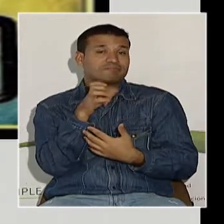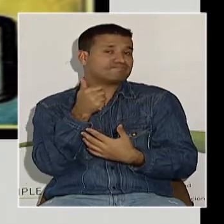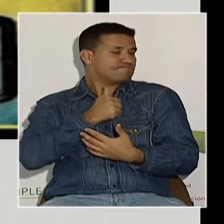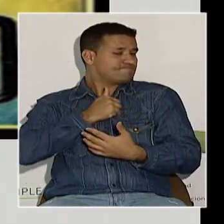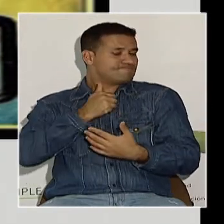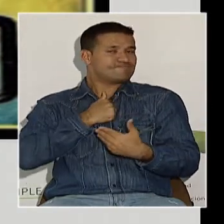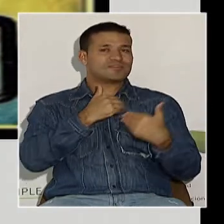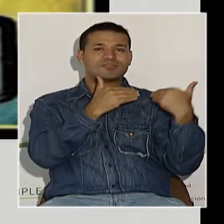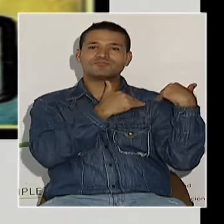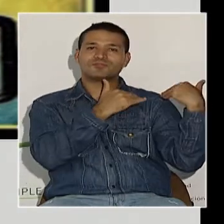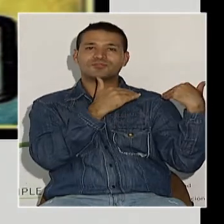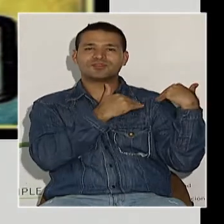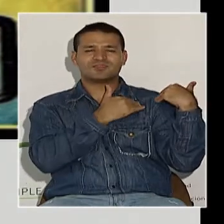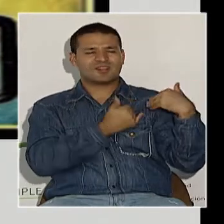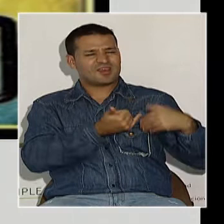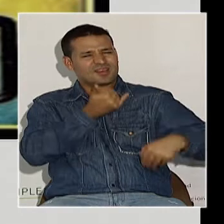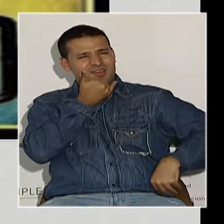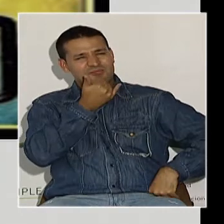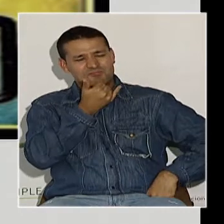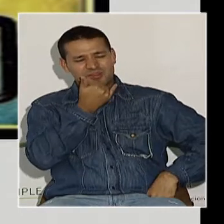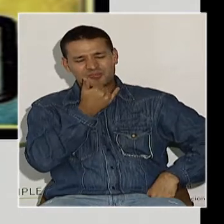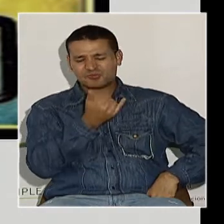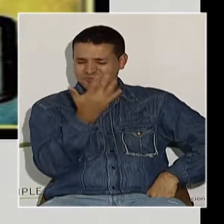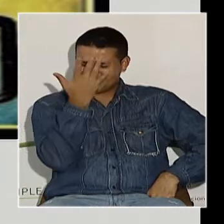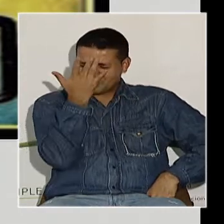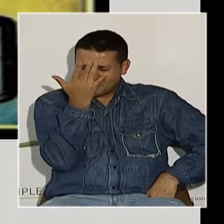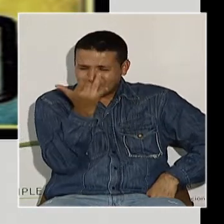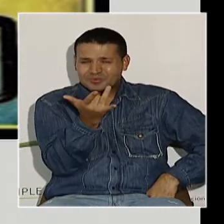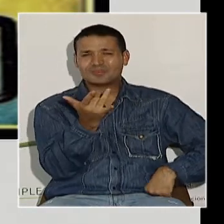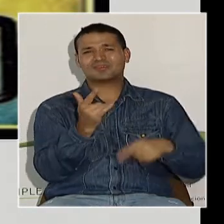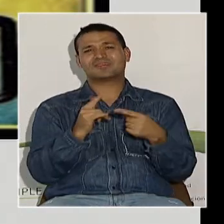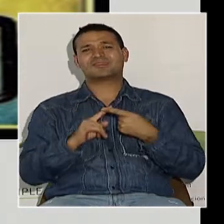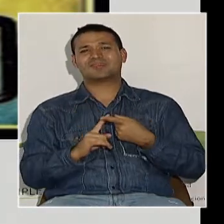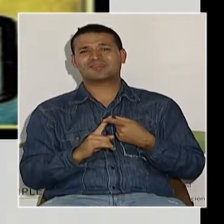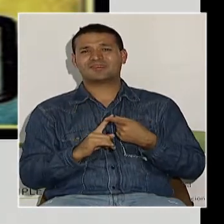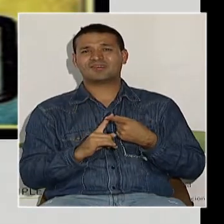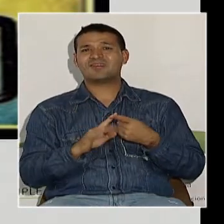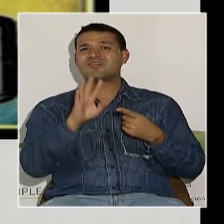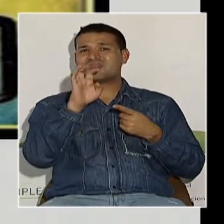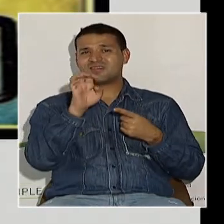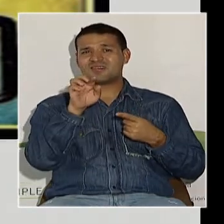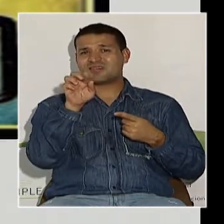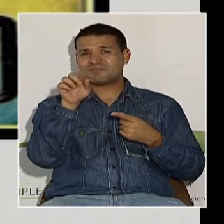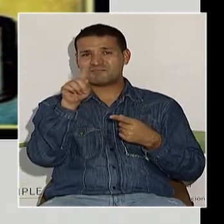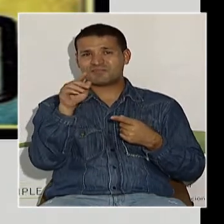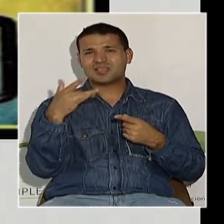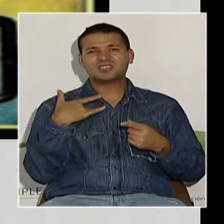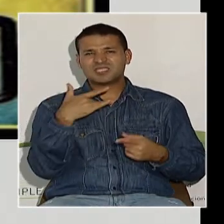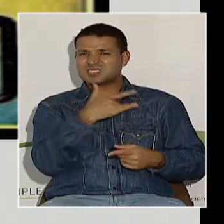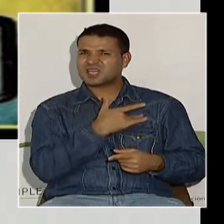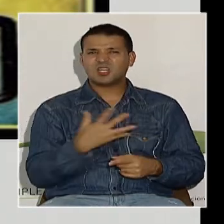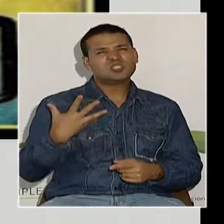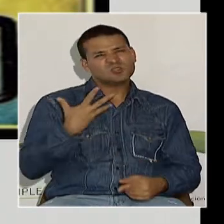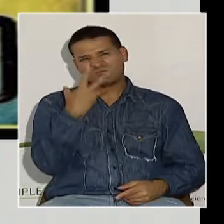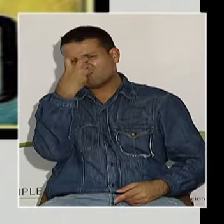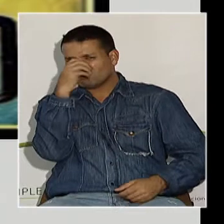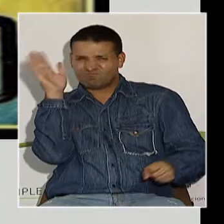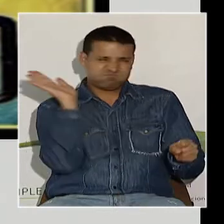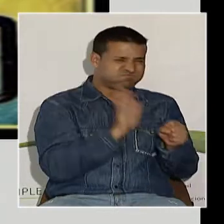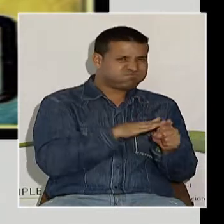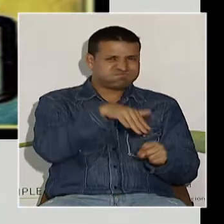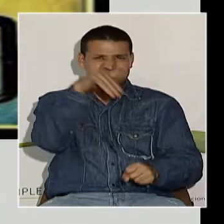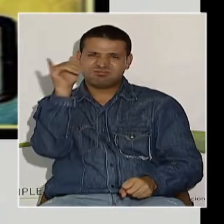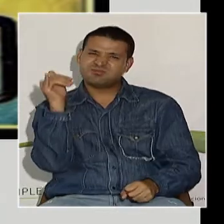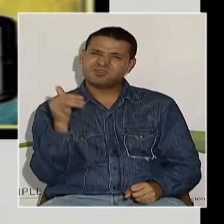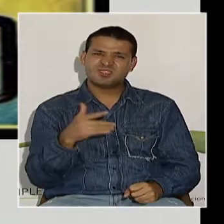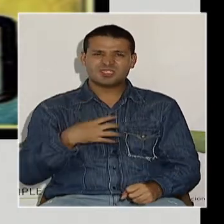de buscar qué nos pasó, qué nos hizo, es que la EPS se me demoró, toda la rabia va ahí, toda la frustración ahí.